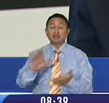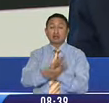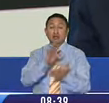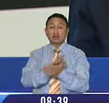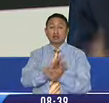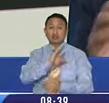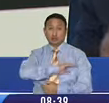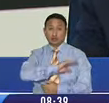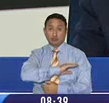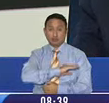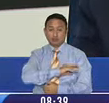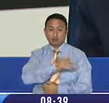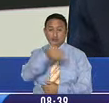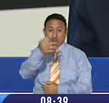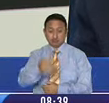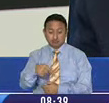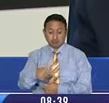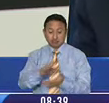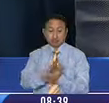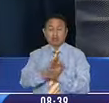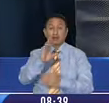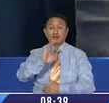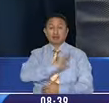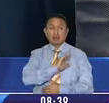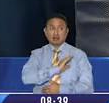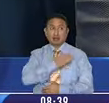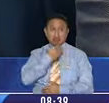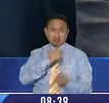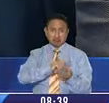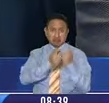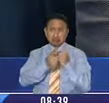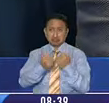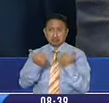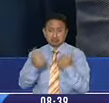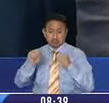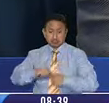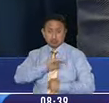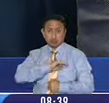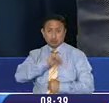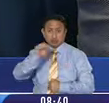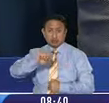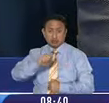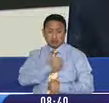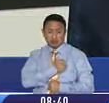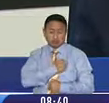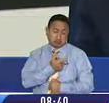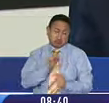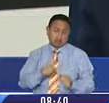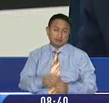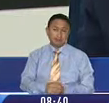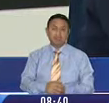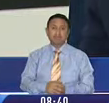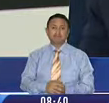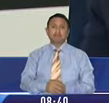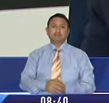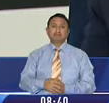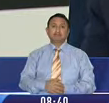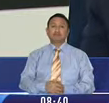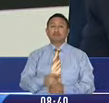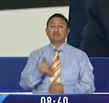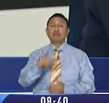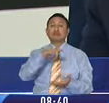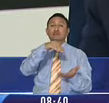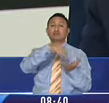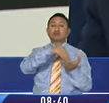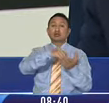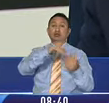del municipio se conviertan en colegios técnicos, creo que es algo que el municipio sí puede hacer con sus propias competencias. Siempre usted dice que está votado. ¿Qué se va a